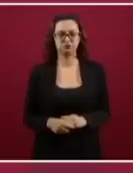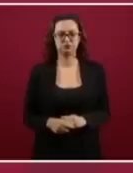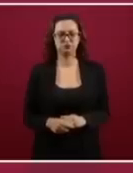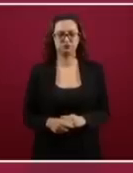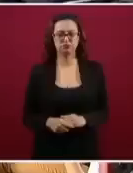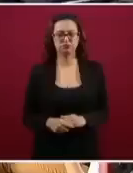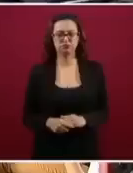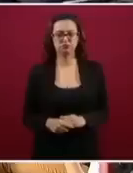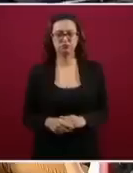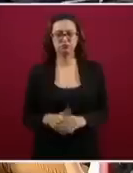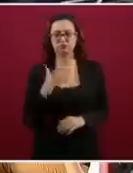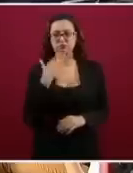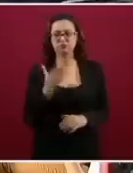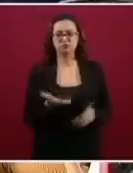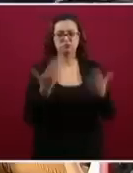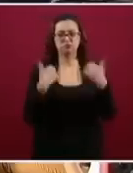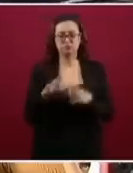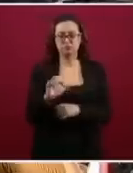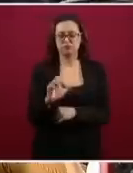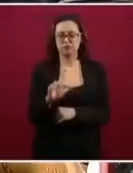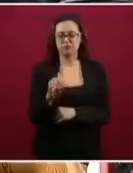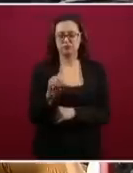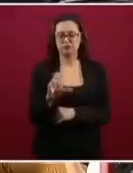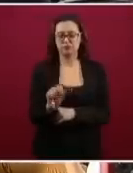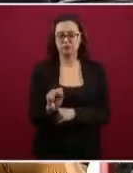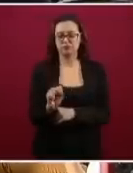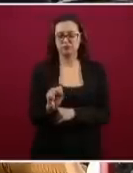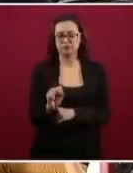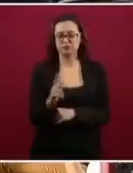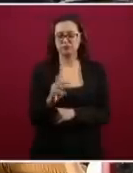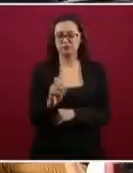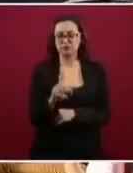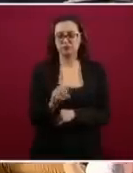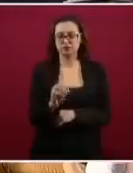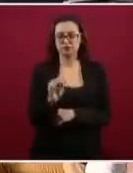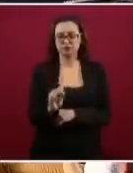Bien, Carlos Pozos.